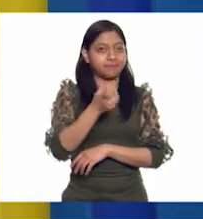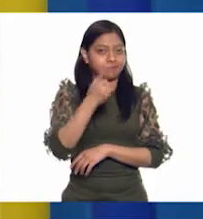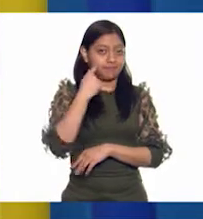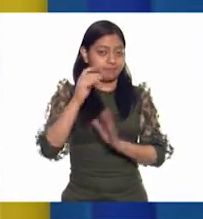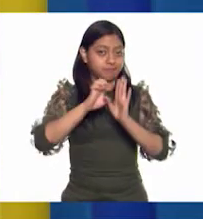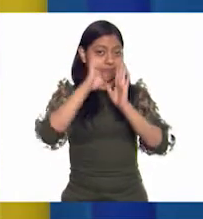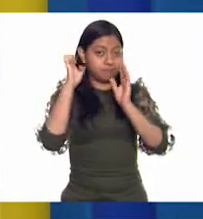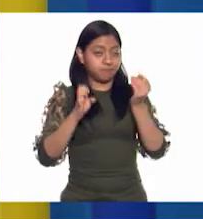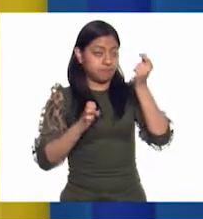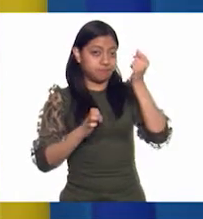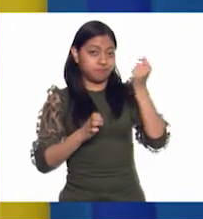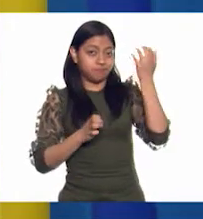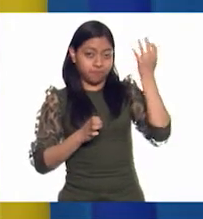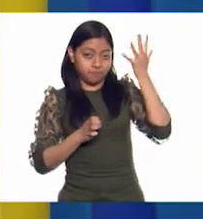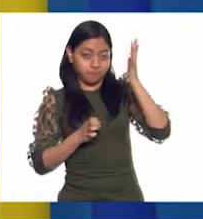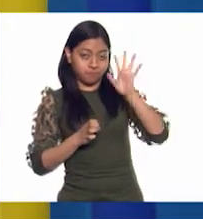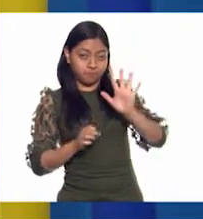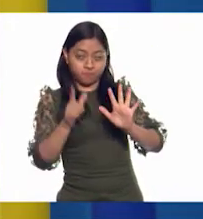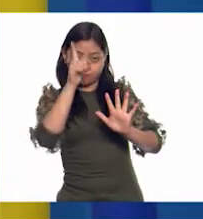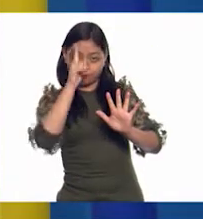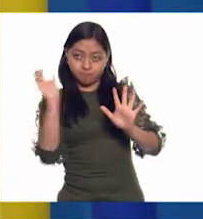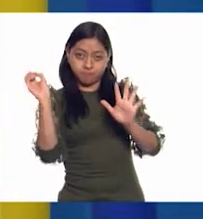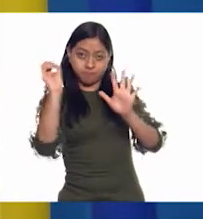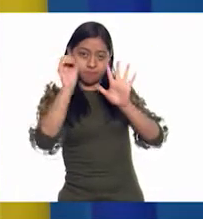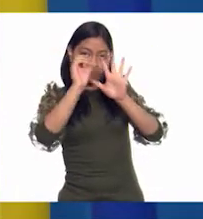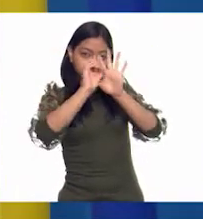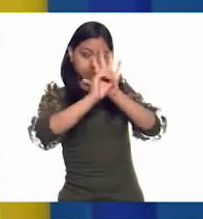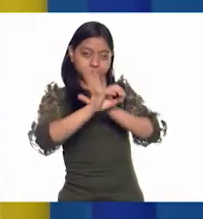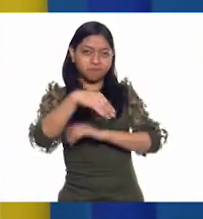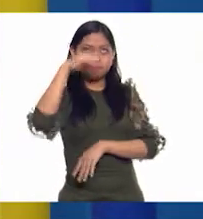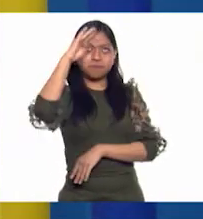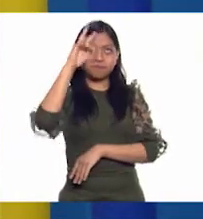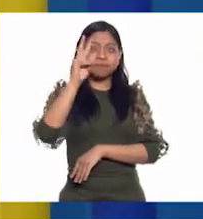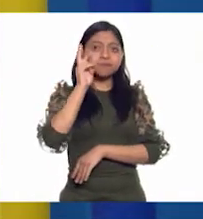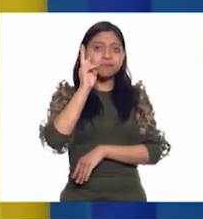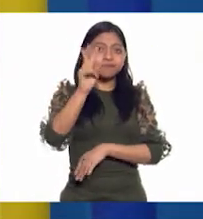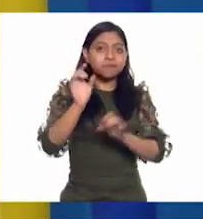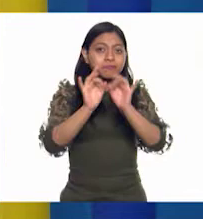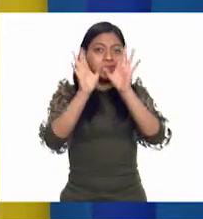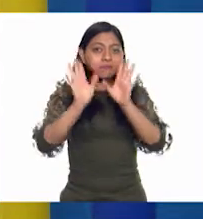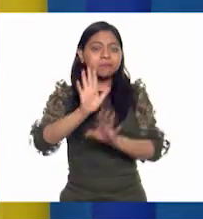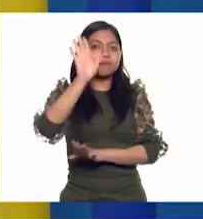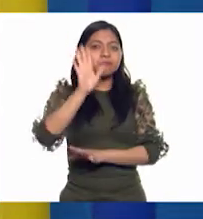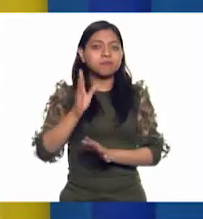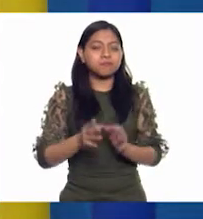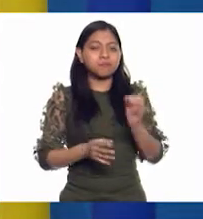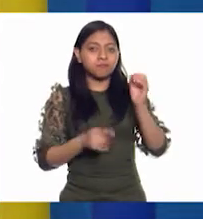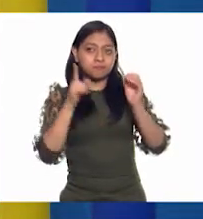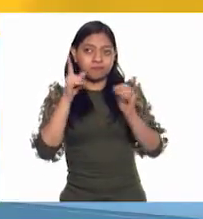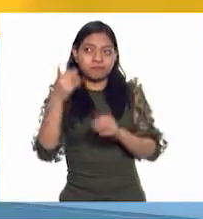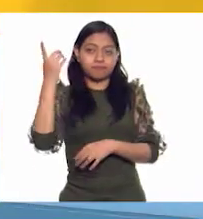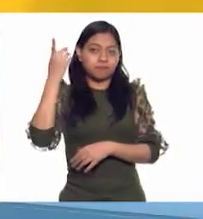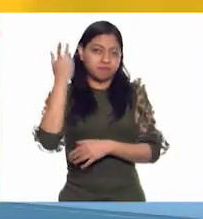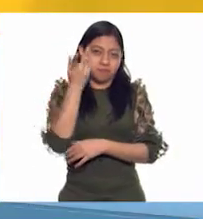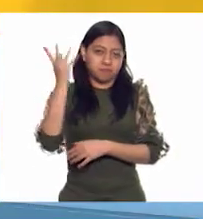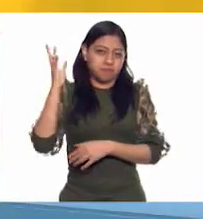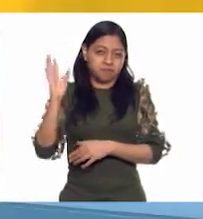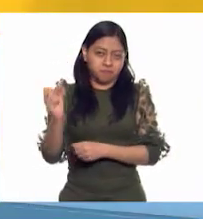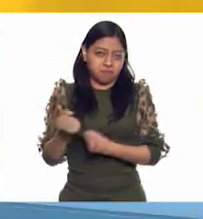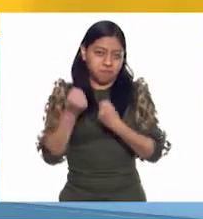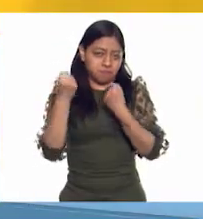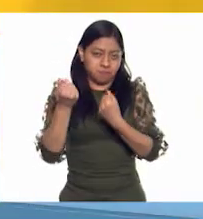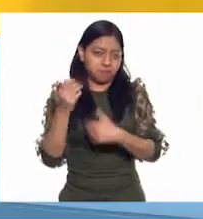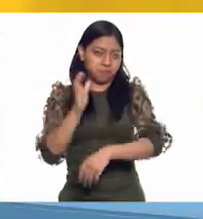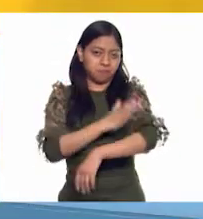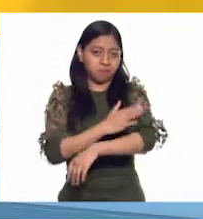los eclipses, creían que algún ser poderoso se comía al sol o a la luna. Cosa que